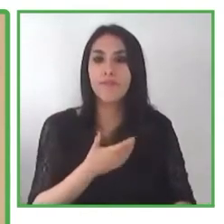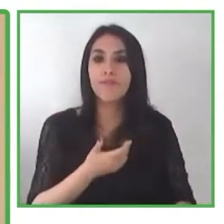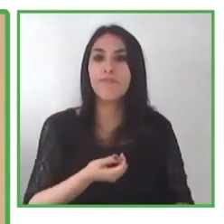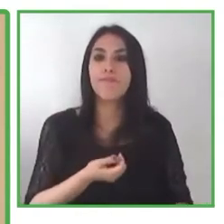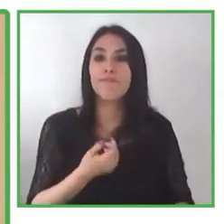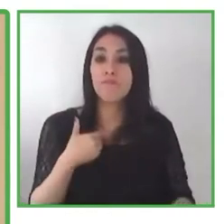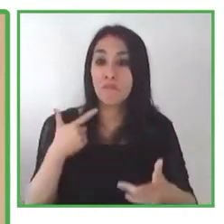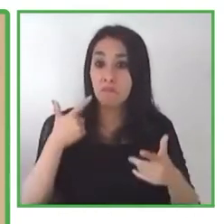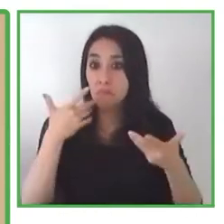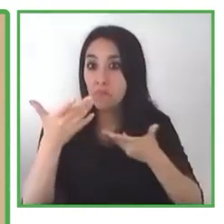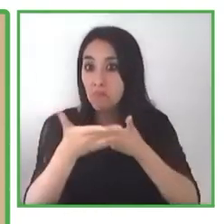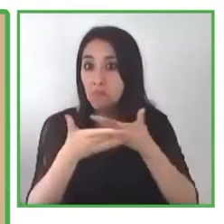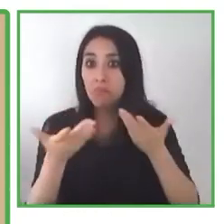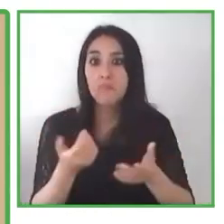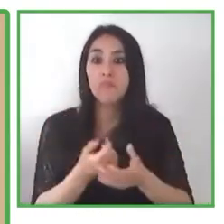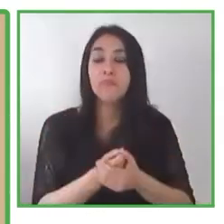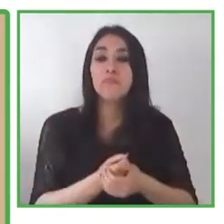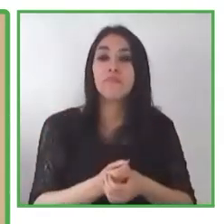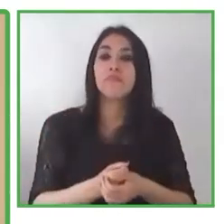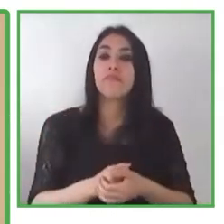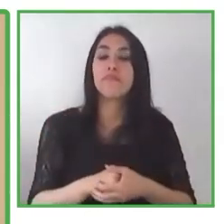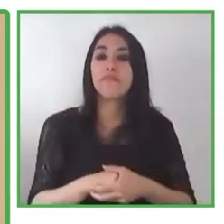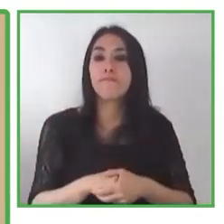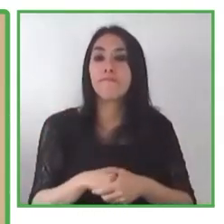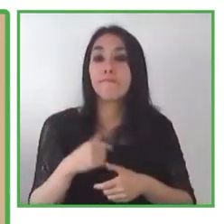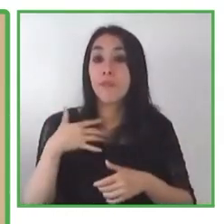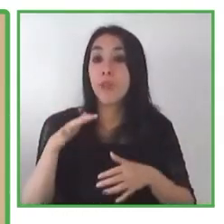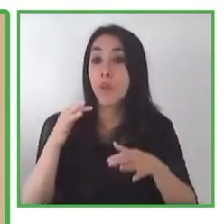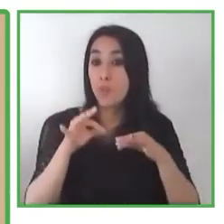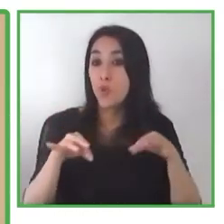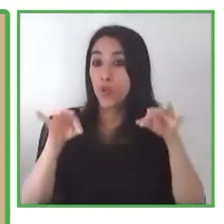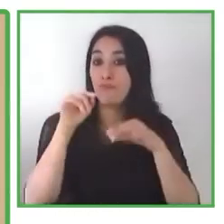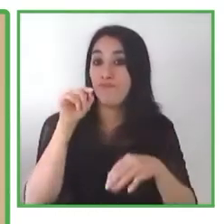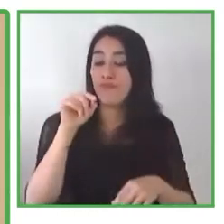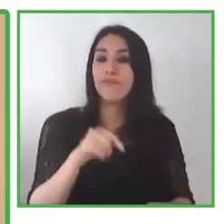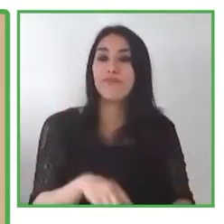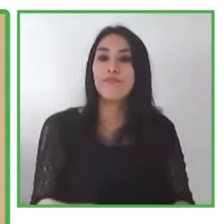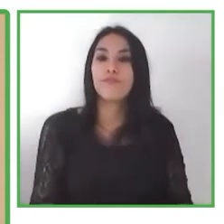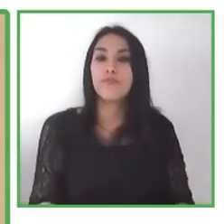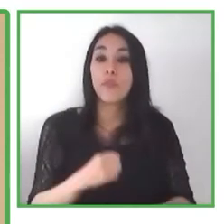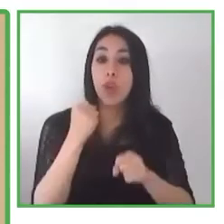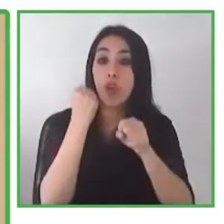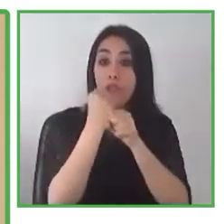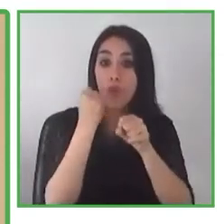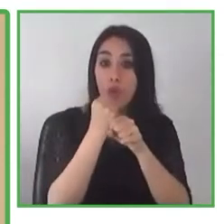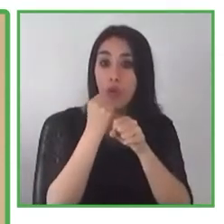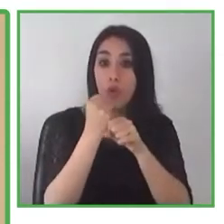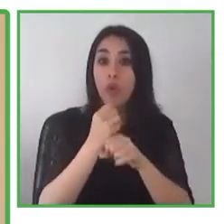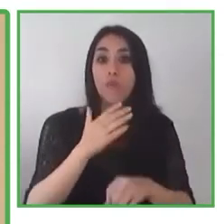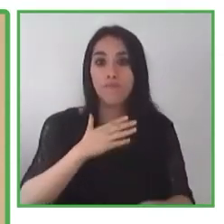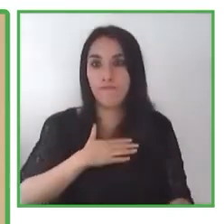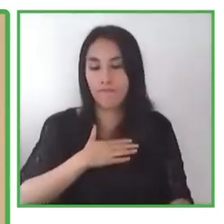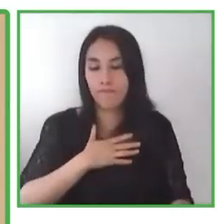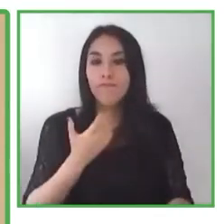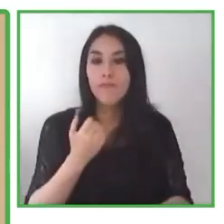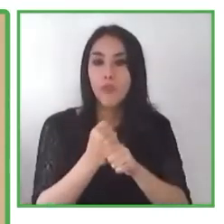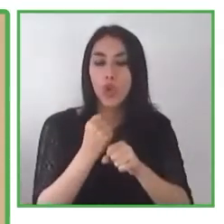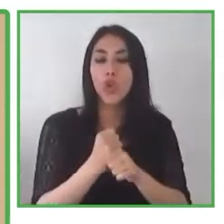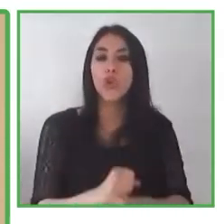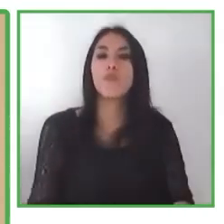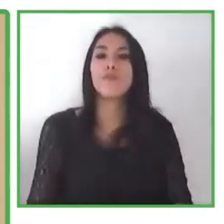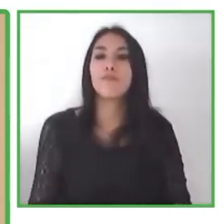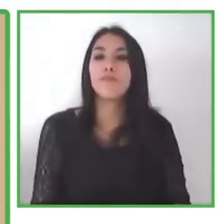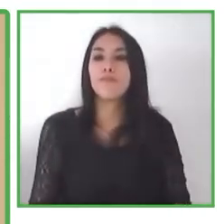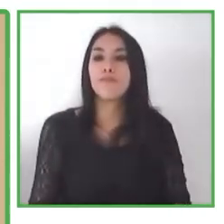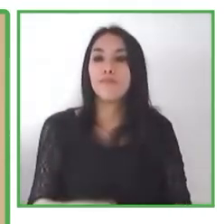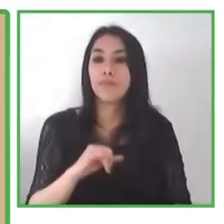yo sé de lo que hablo aquí. Así que además de compartir con ustedes lo que es importante y fundamental